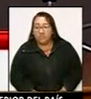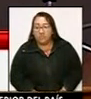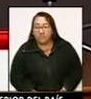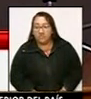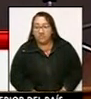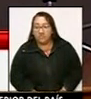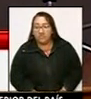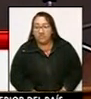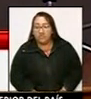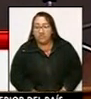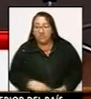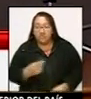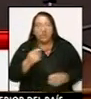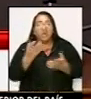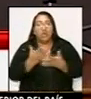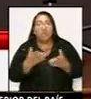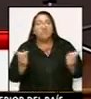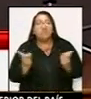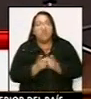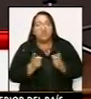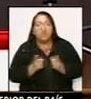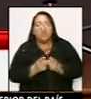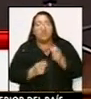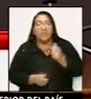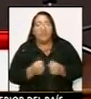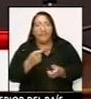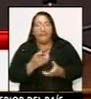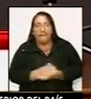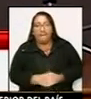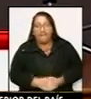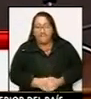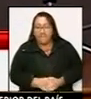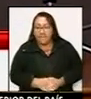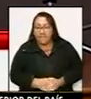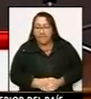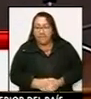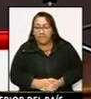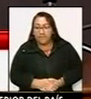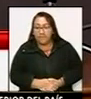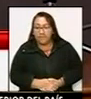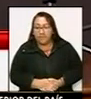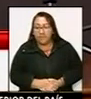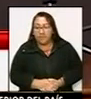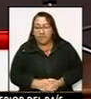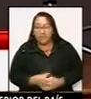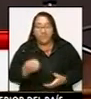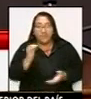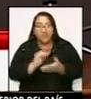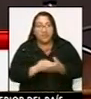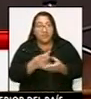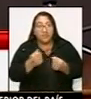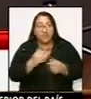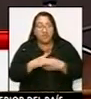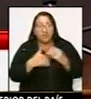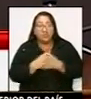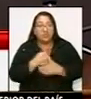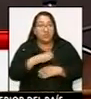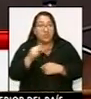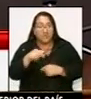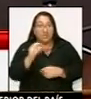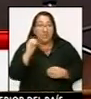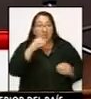discursos, sino hechos concretos. ¿Y cuáles son esos hechos concretos? Destinar los recursos para que toda